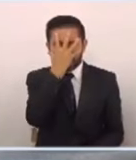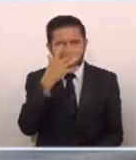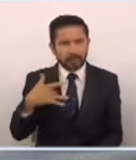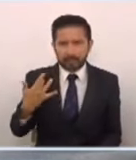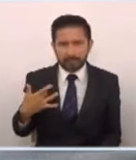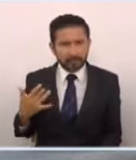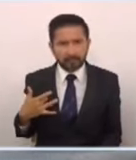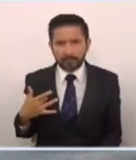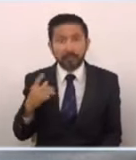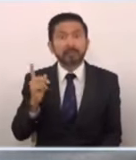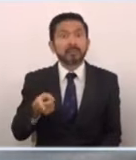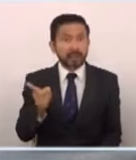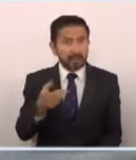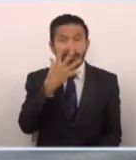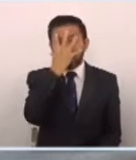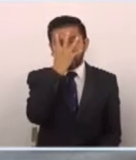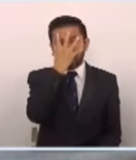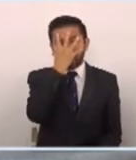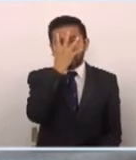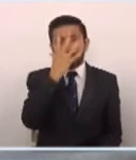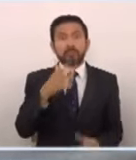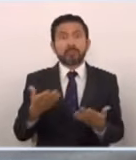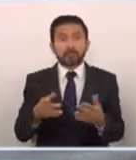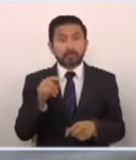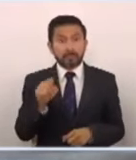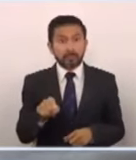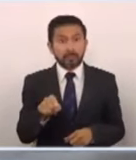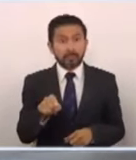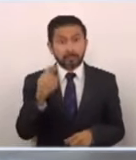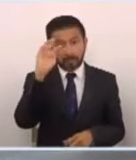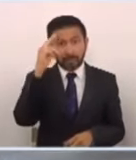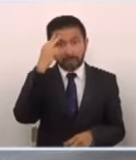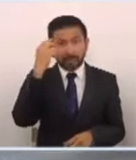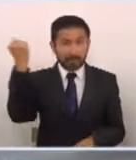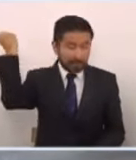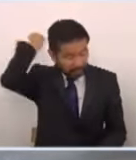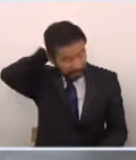Debería darle vergüenza, porque esto constituye una traición al pueblo.